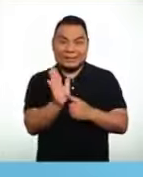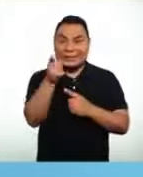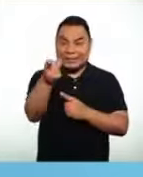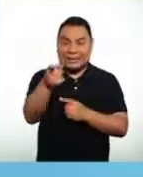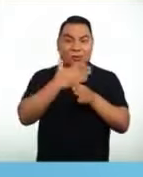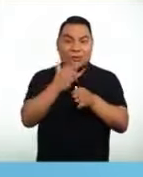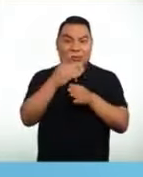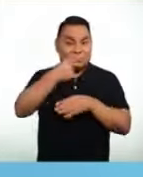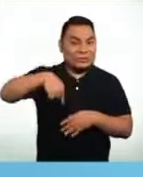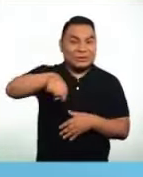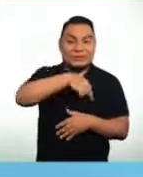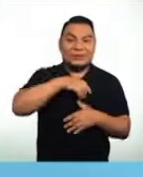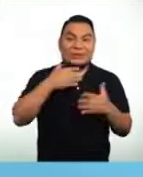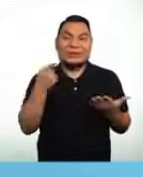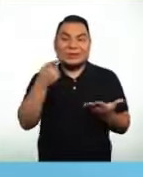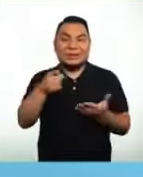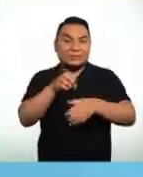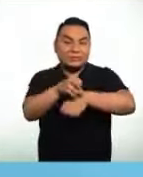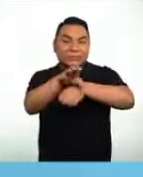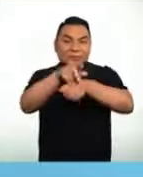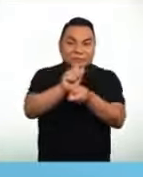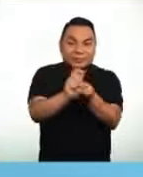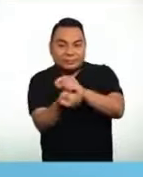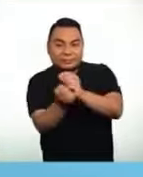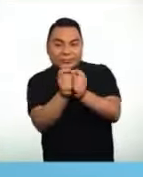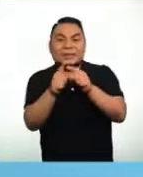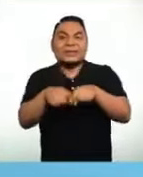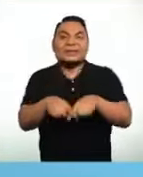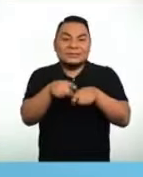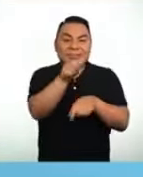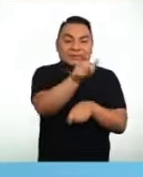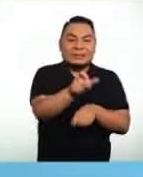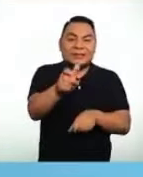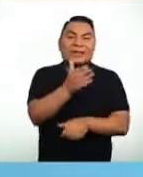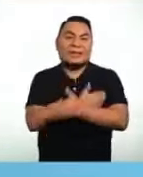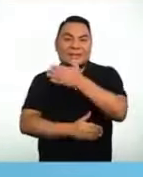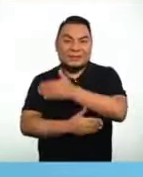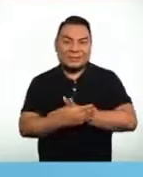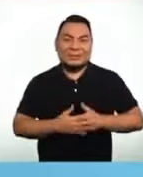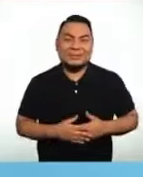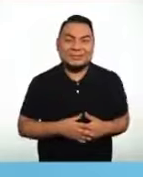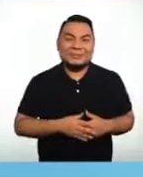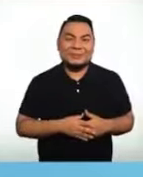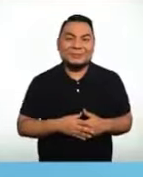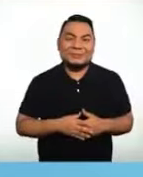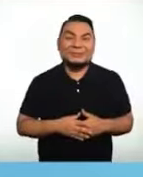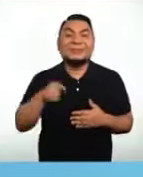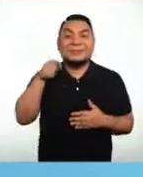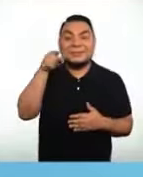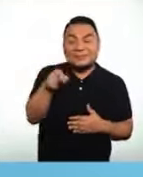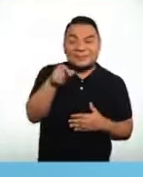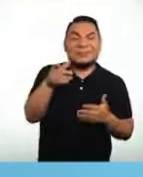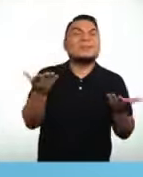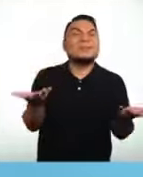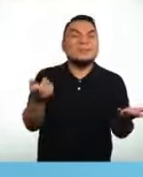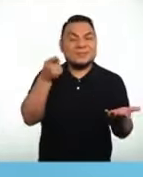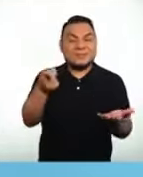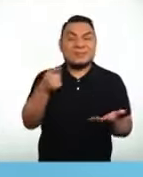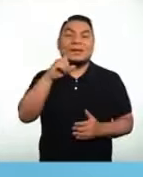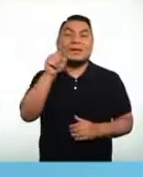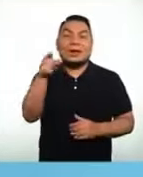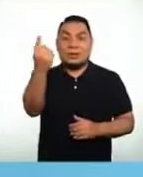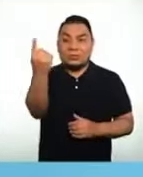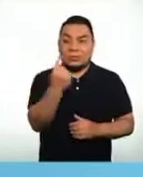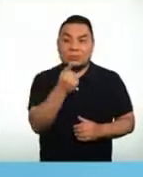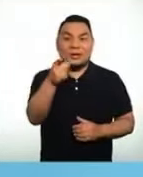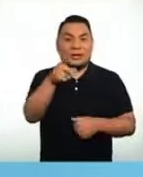y a Memo, quienes compartirán con nosotros las sugerencias de adecuaciones según el tipo de discapacidad. En esta